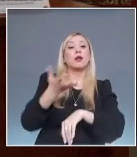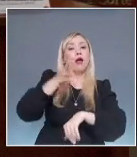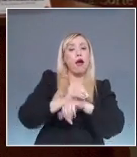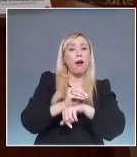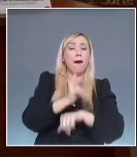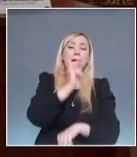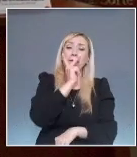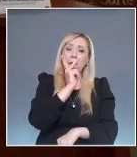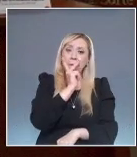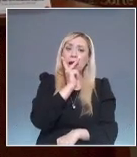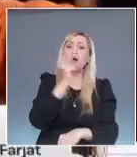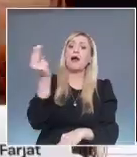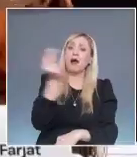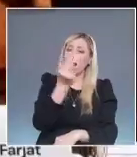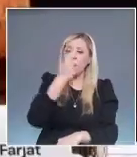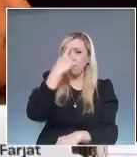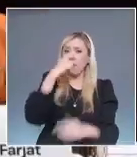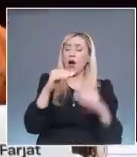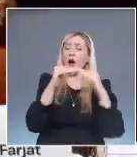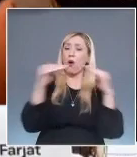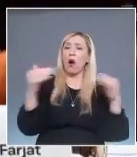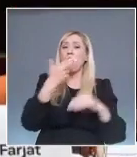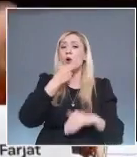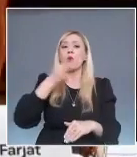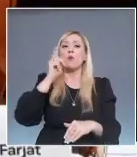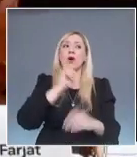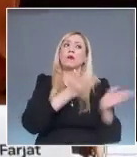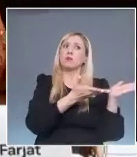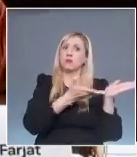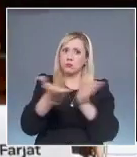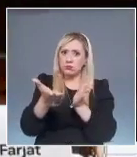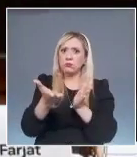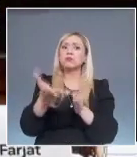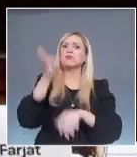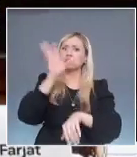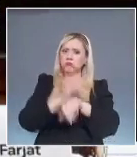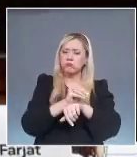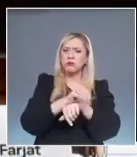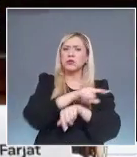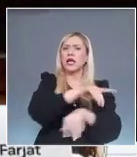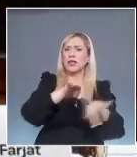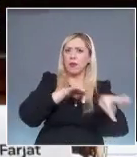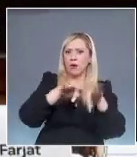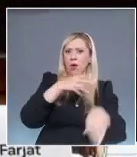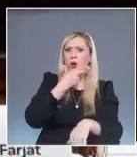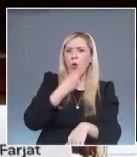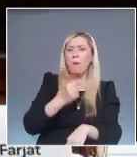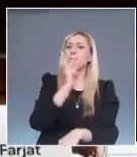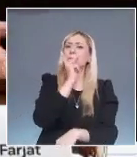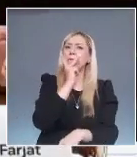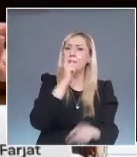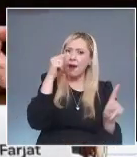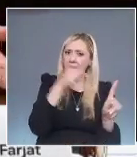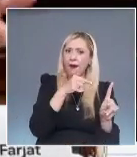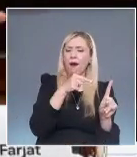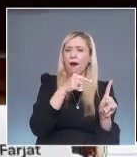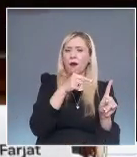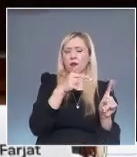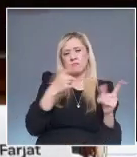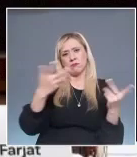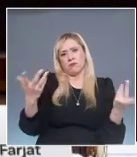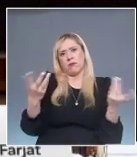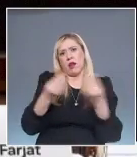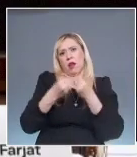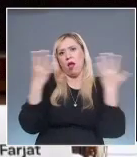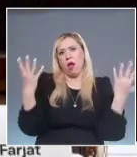política de igualdad de género. Licencias de trabajo para los hombres también que son padres, ¿no? Eso habla también, ¿por qué? porque